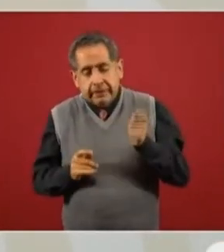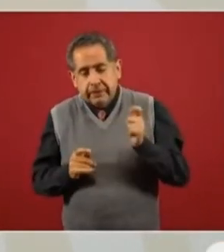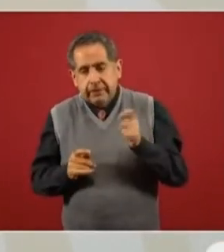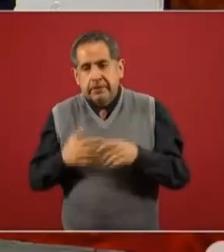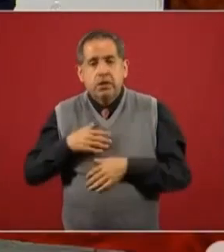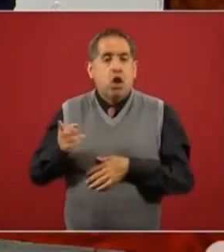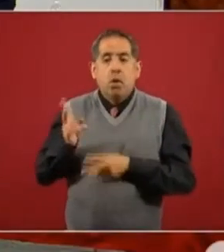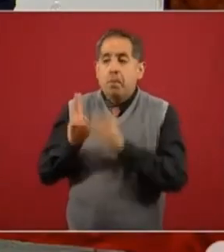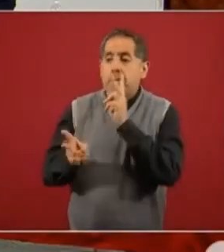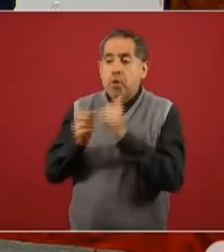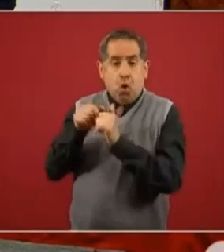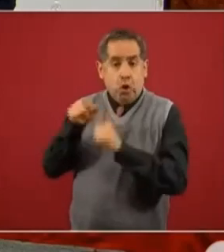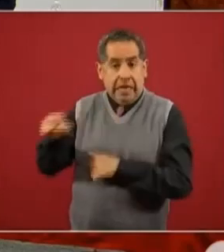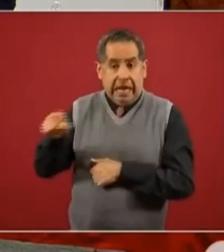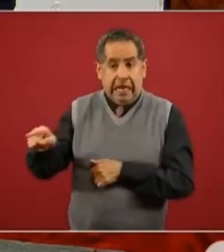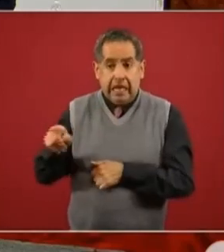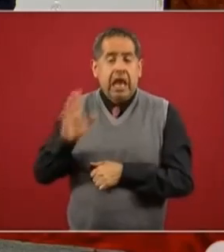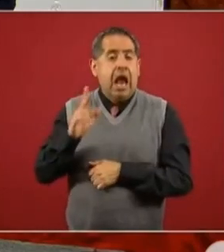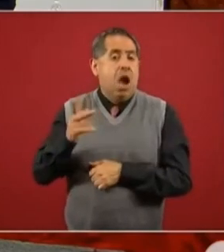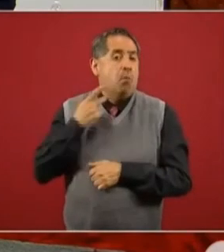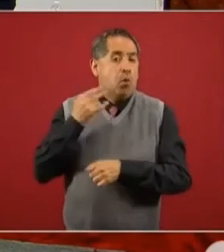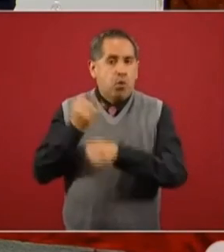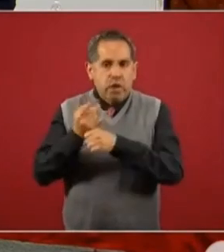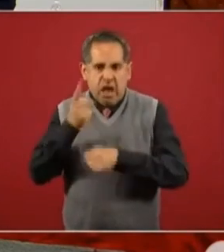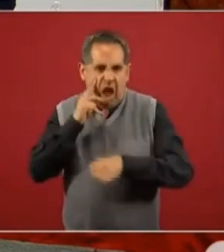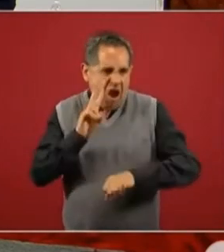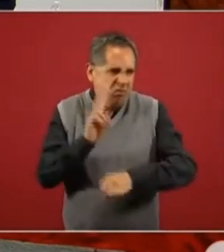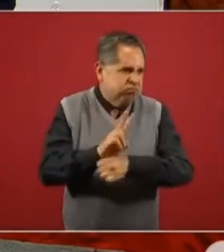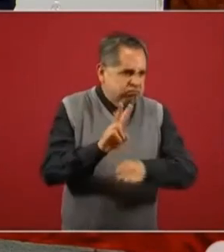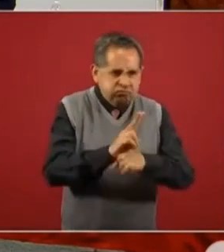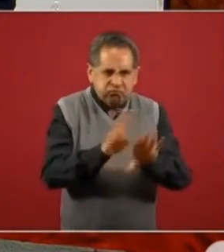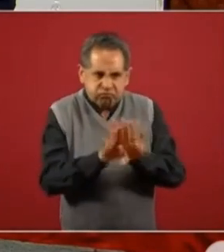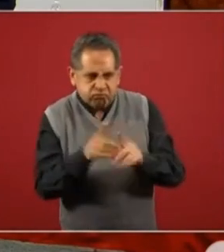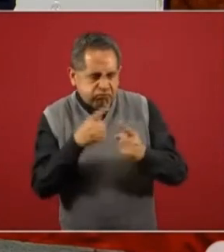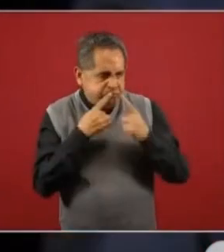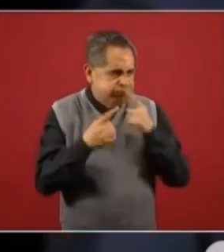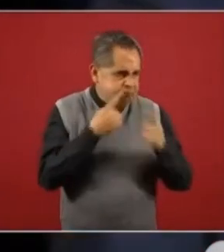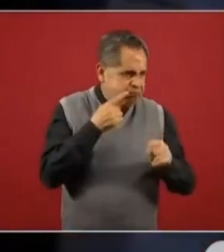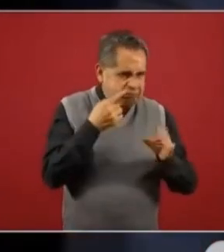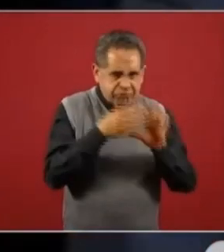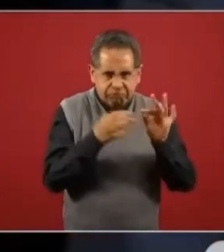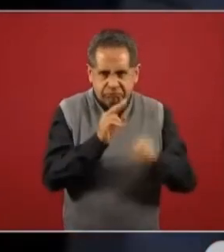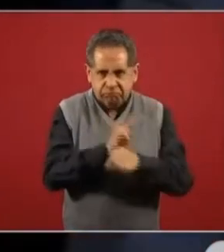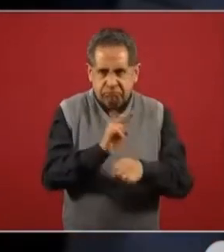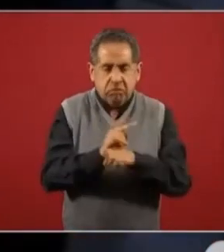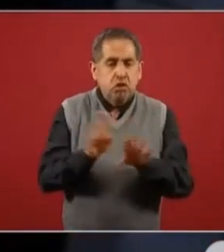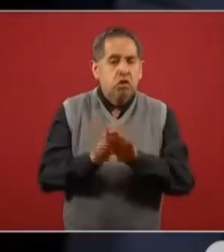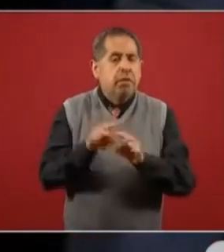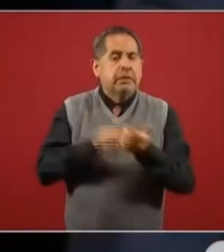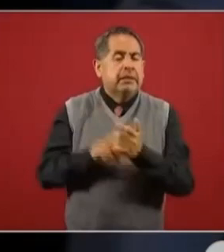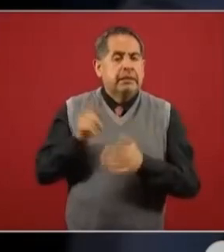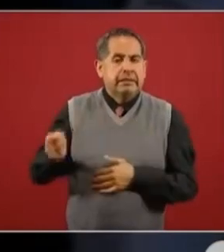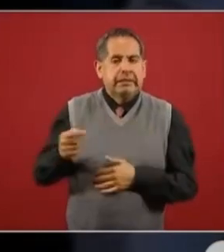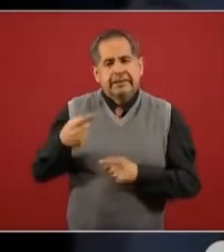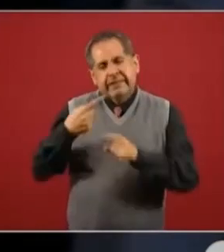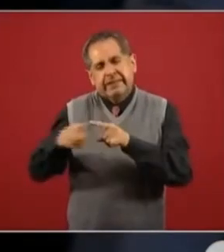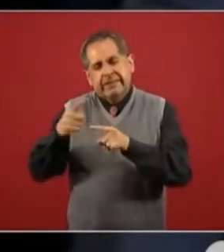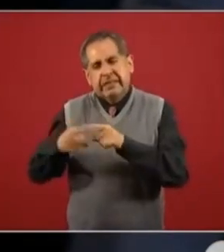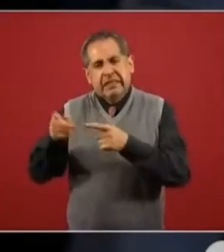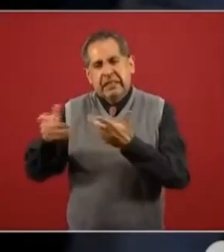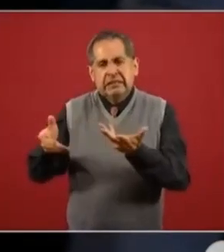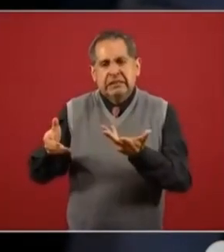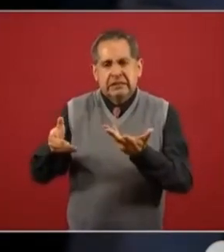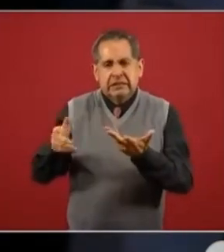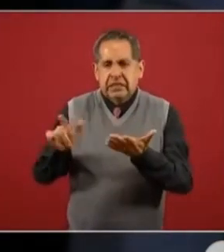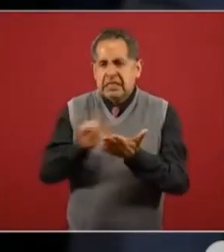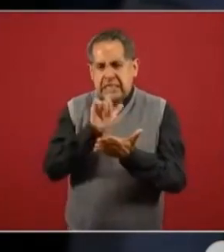el procurador, que la Procuraduría ha estado muy al pendiente de vigilar esto y, de acuerdo a los distintos